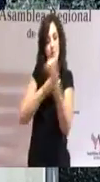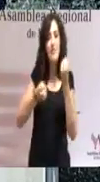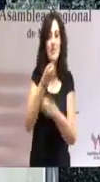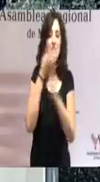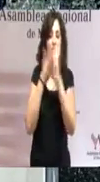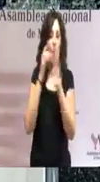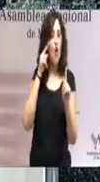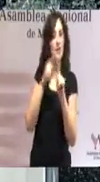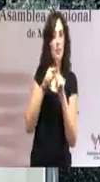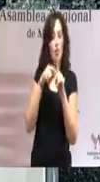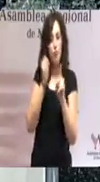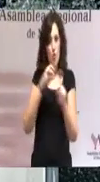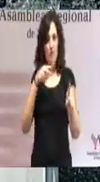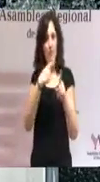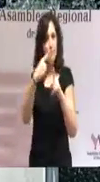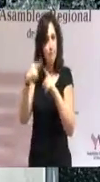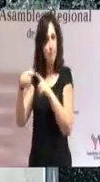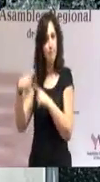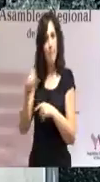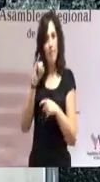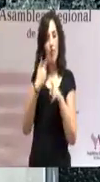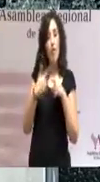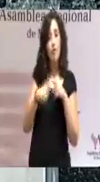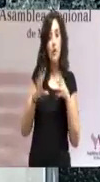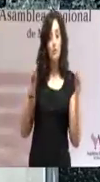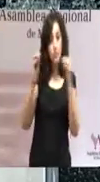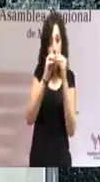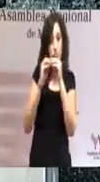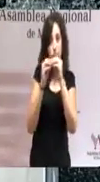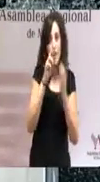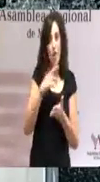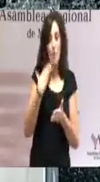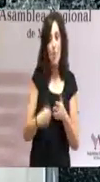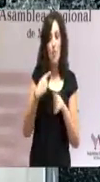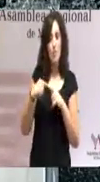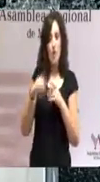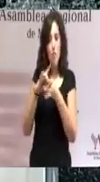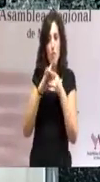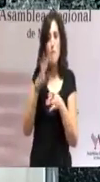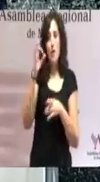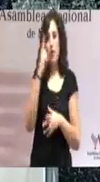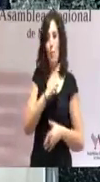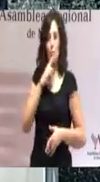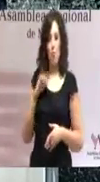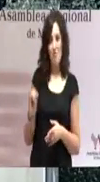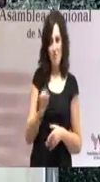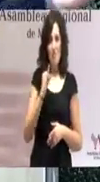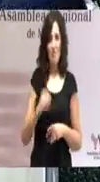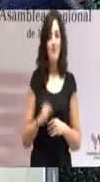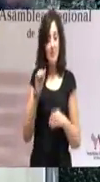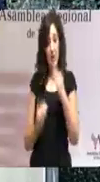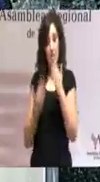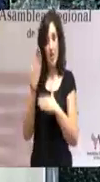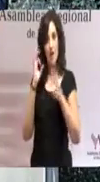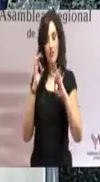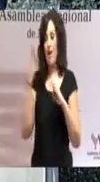las necesidades de la región de Murcia que nos une y que nos compromete a todos. Esta mañana hemos asistido, como